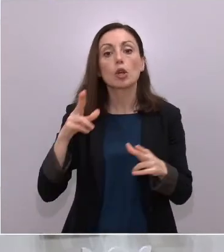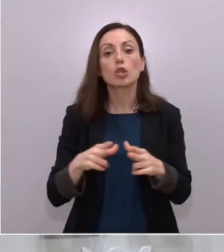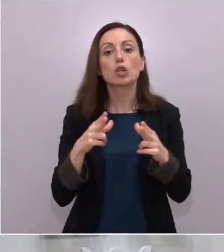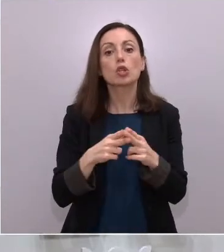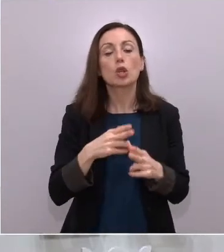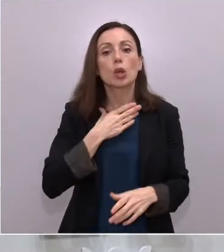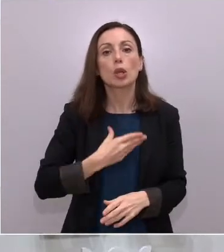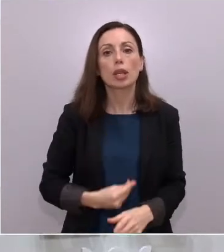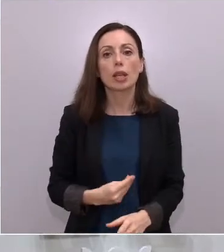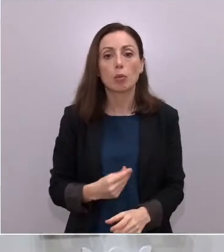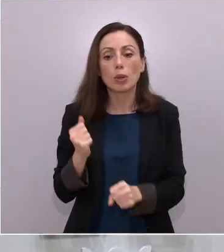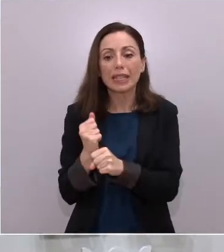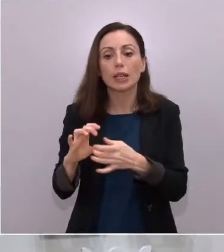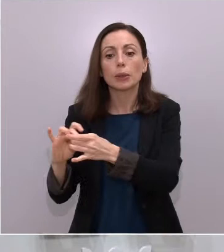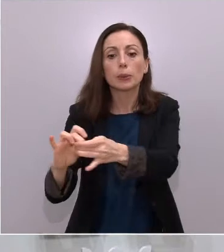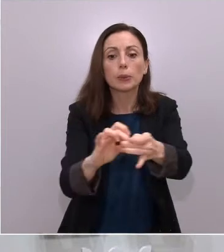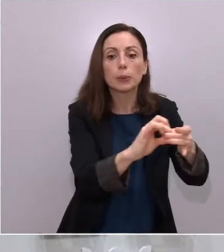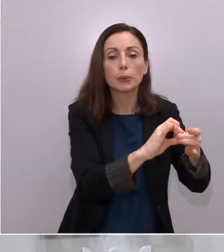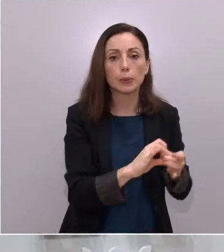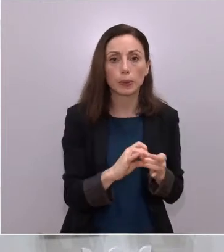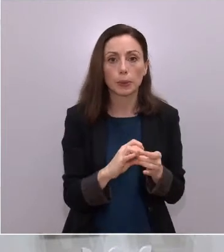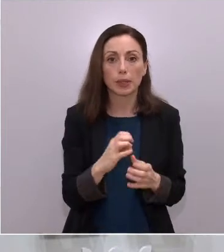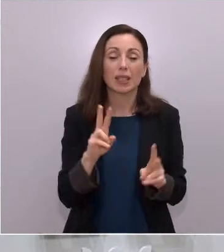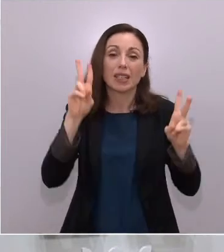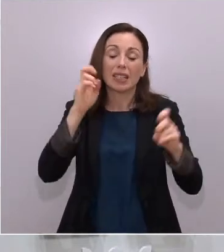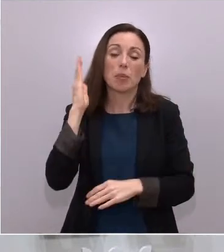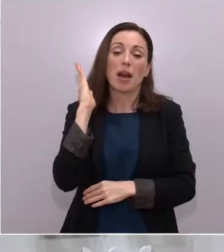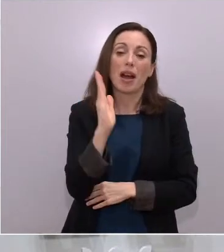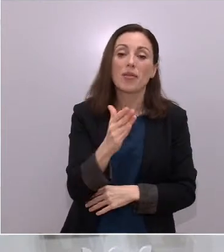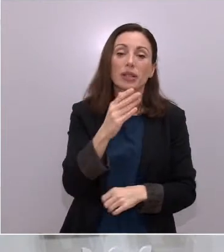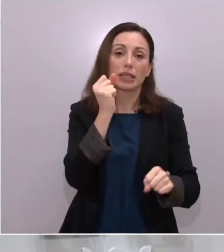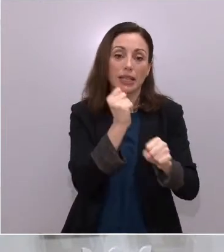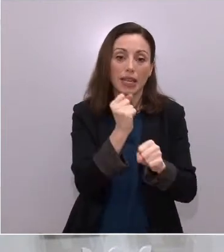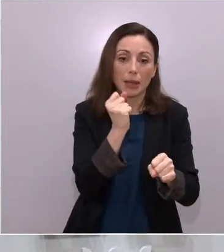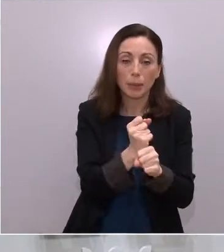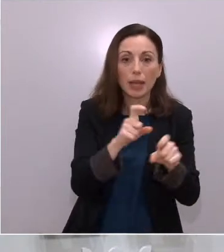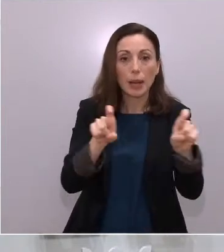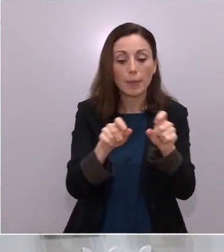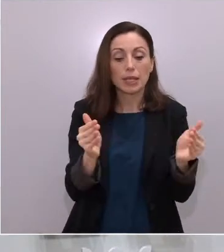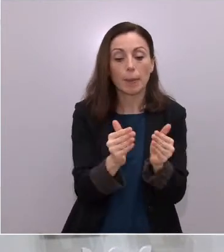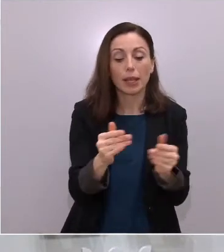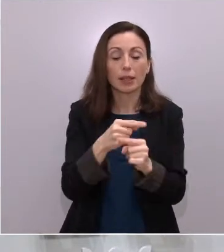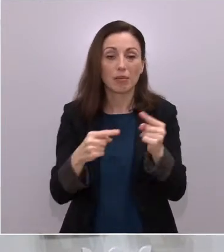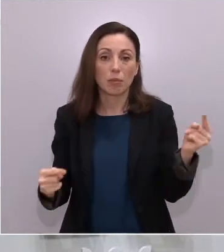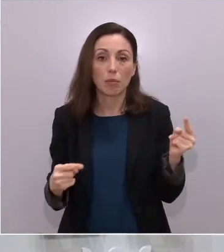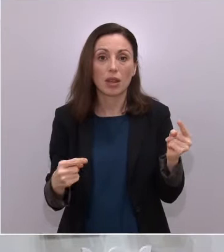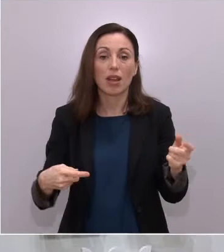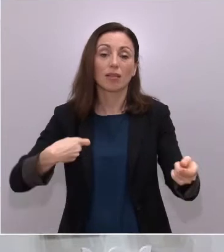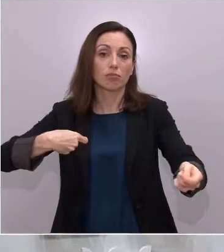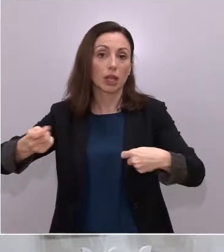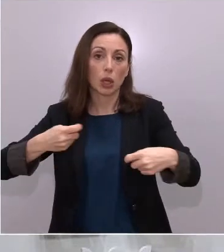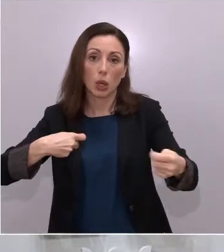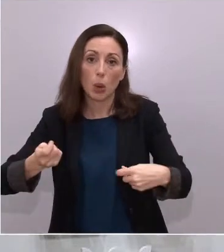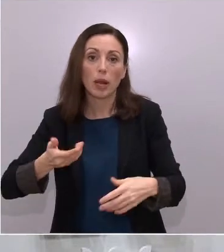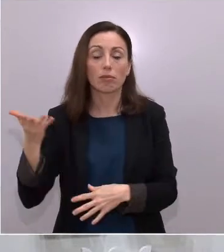murciana para evitar un daño que hoy es más que evidente en el empleo, en nuestras pequeñas y medianas empresas, en los comercios,